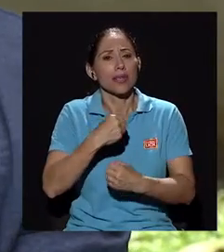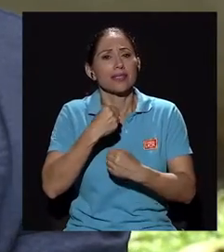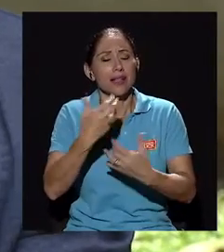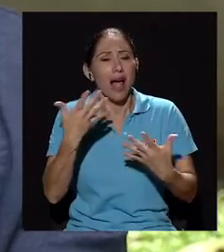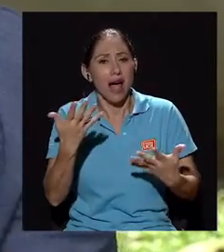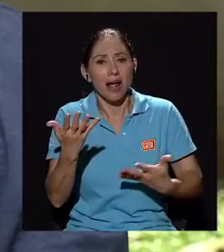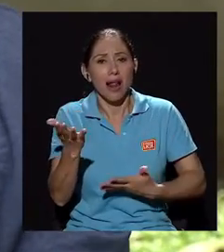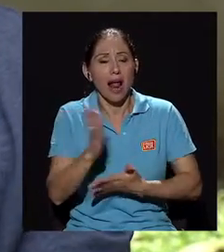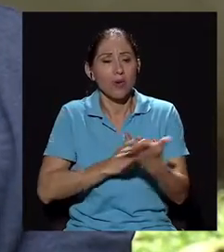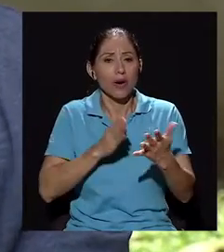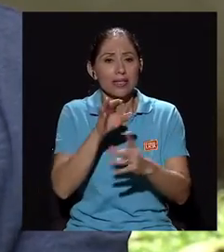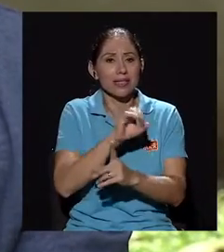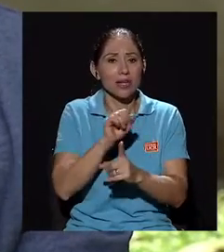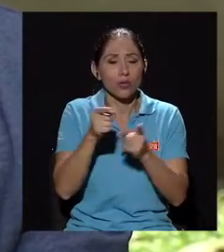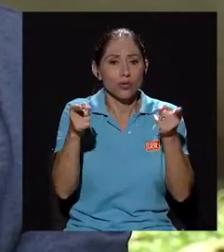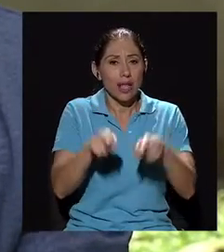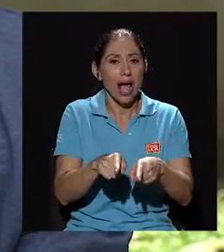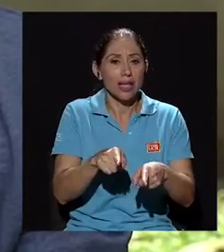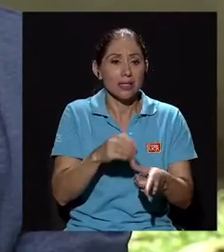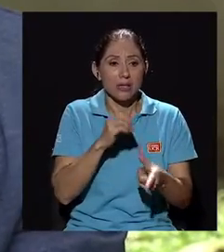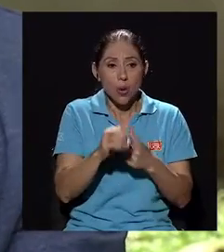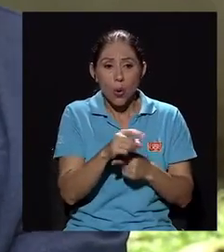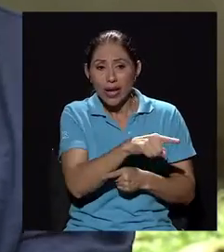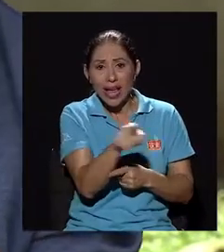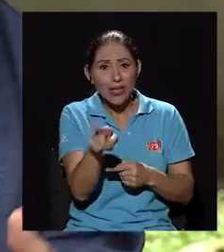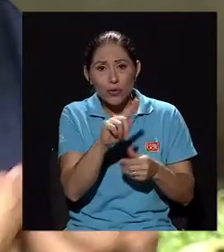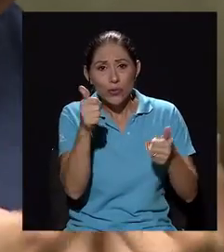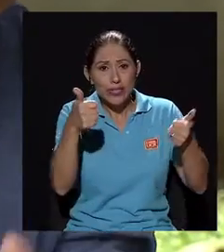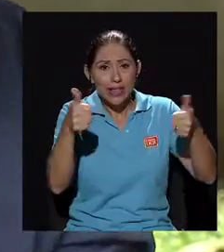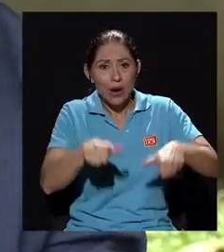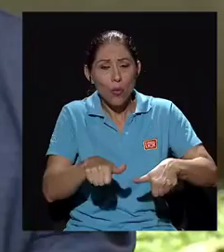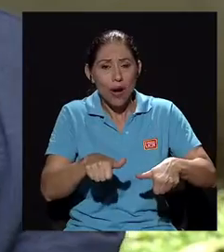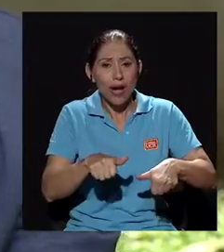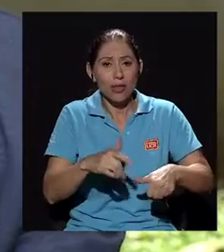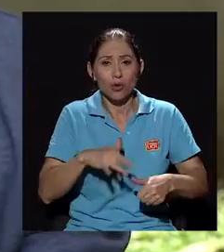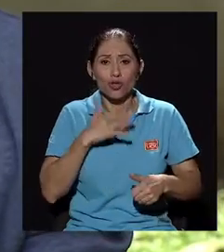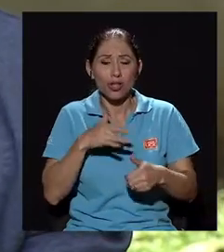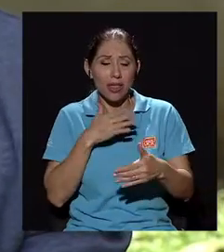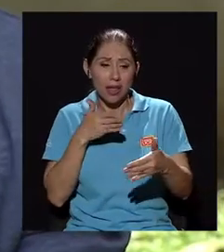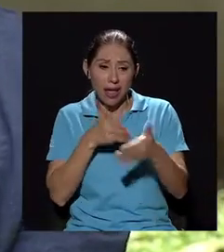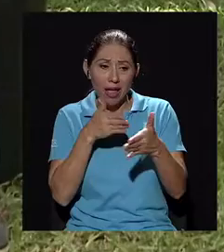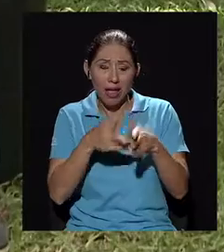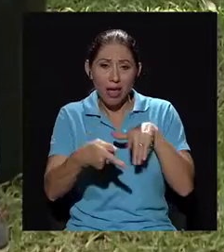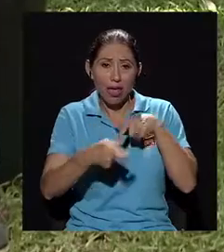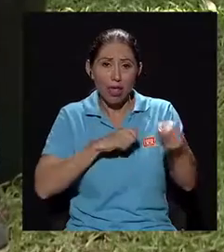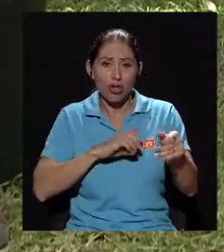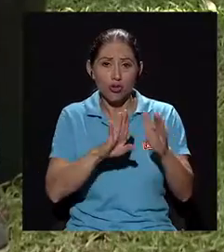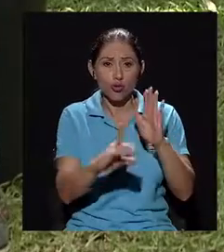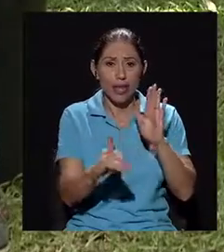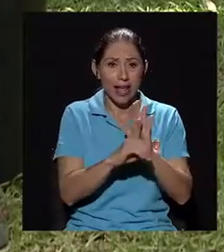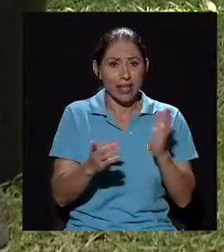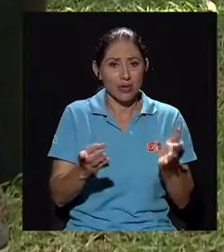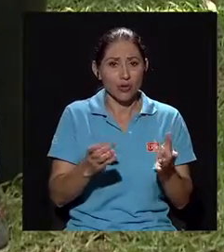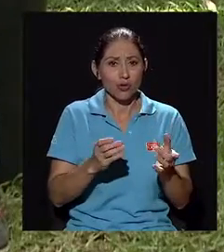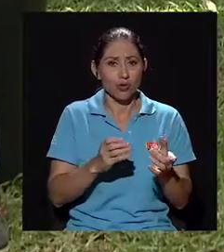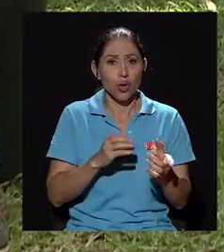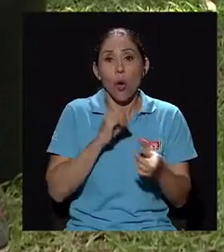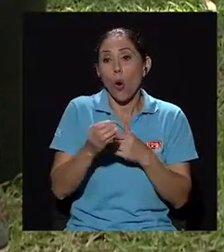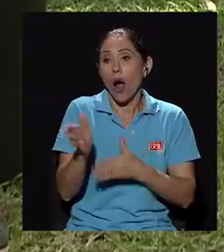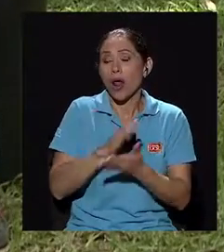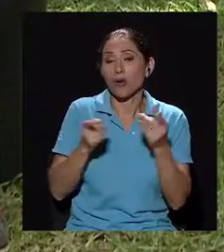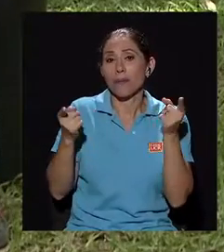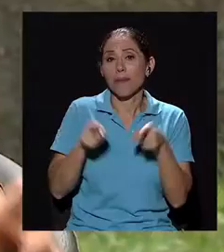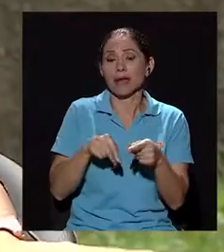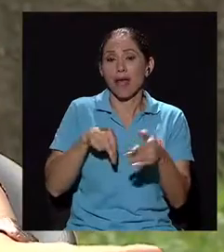ante ciertas circunstancias que no están de acuerdo, que se sienten que han tenido una afectación de sus derechos, ¿verdad?, o que obstaculizan su